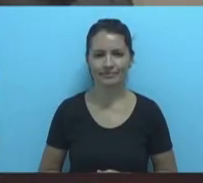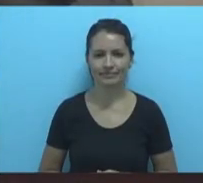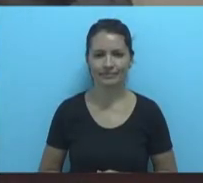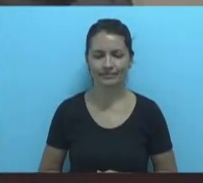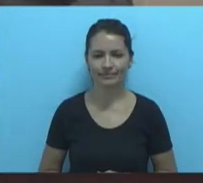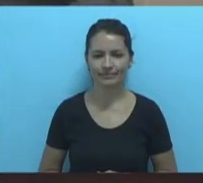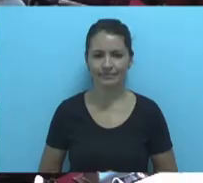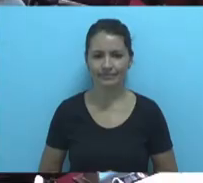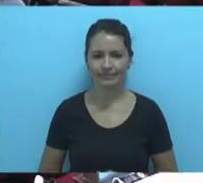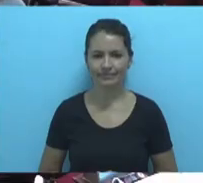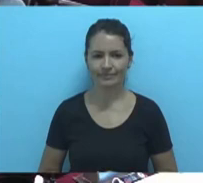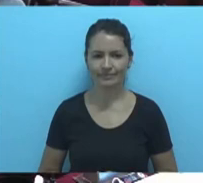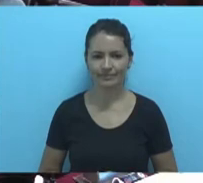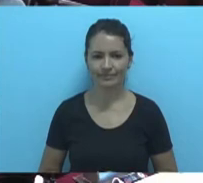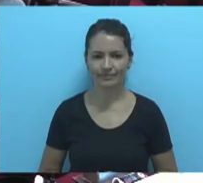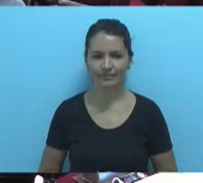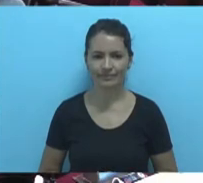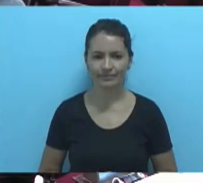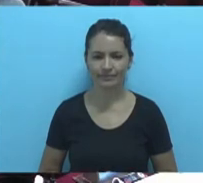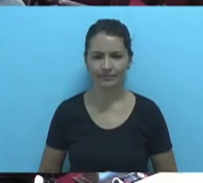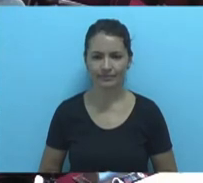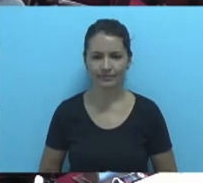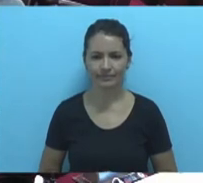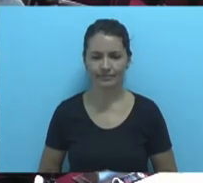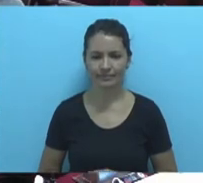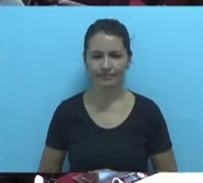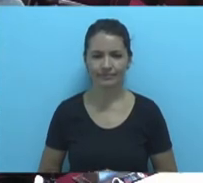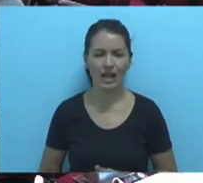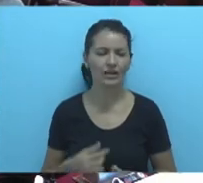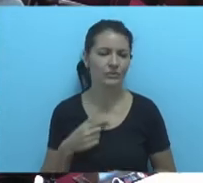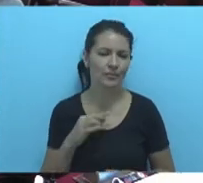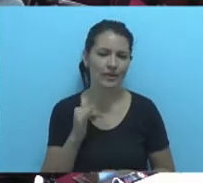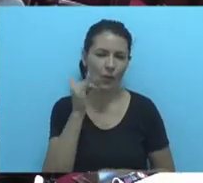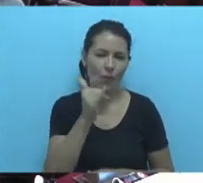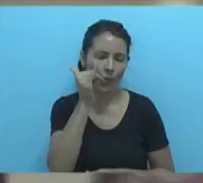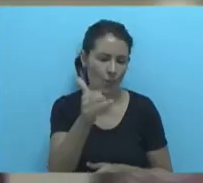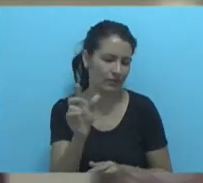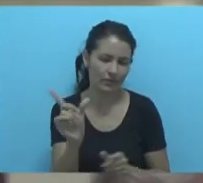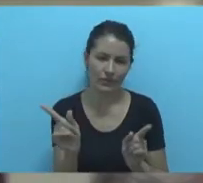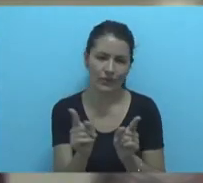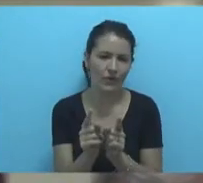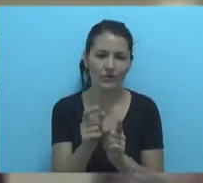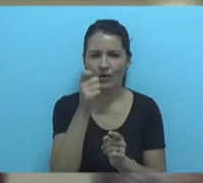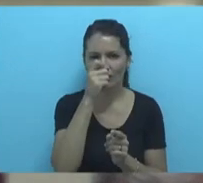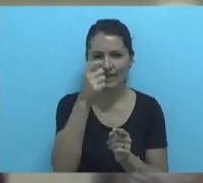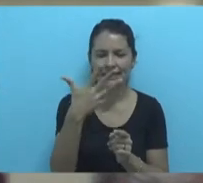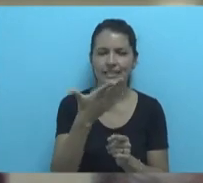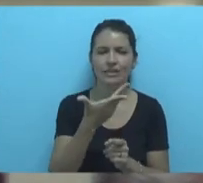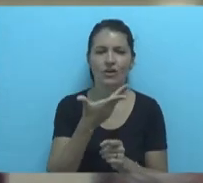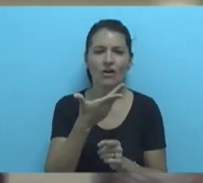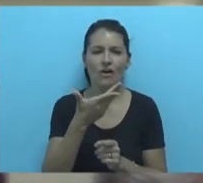Martínez. Sí, brevemente, para hacer un poco de historia, bueno, el 25 de septiembre de